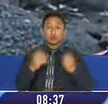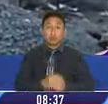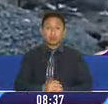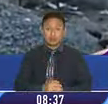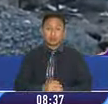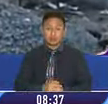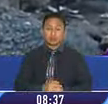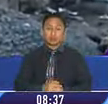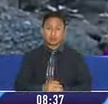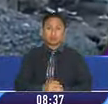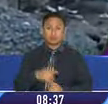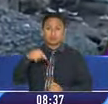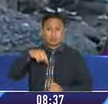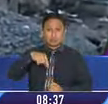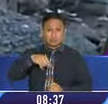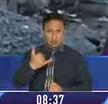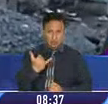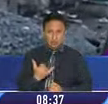hecho caso